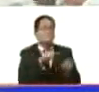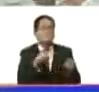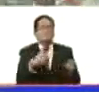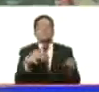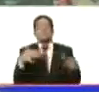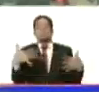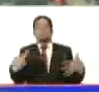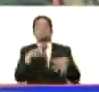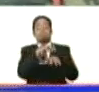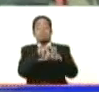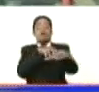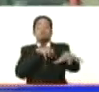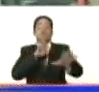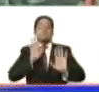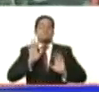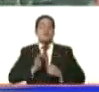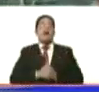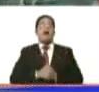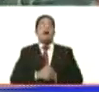...90% de los presentes.